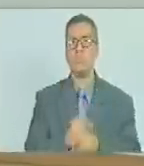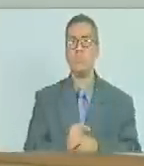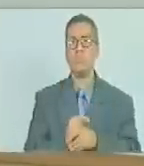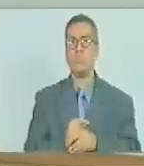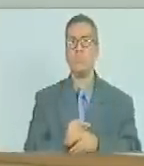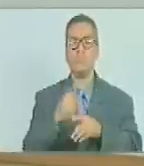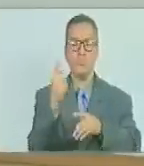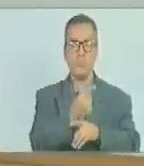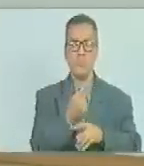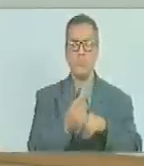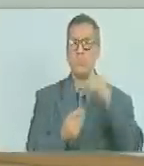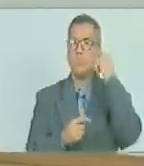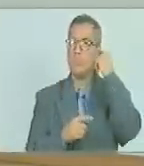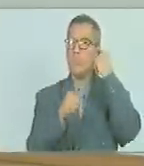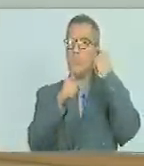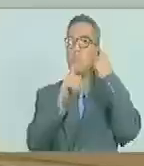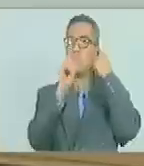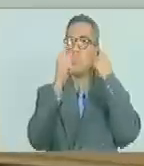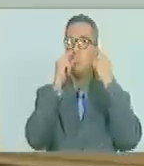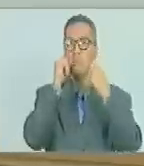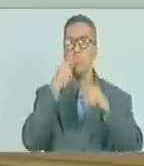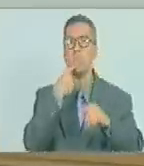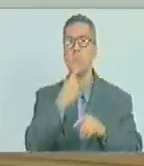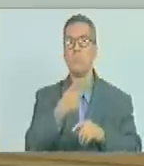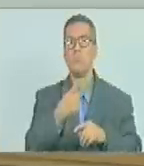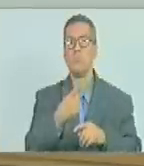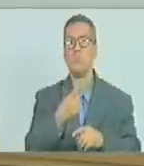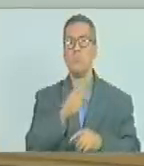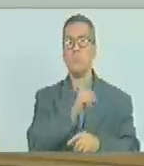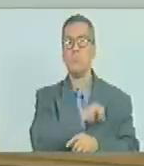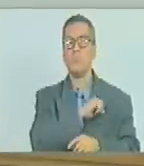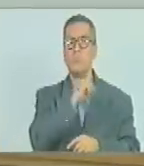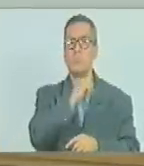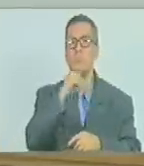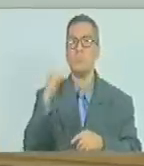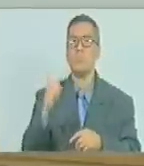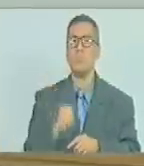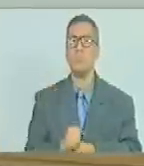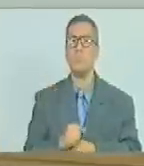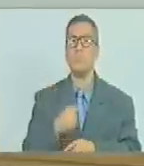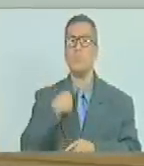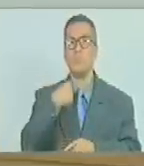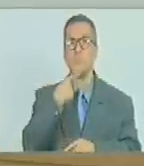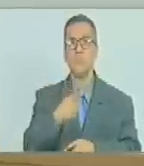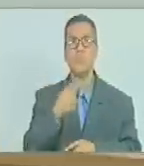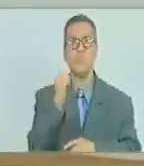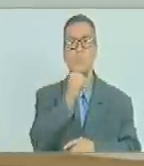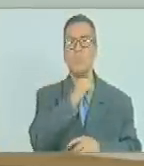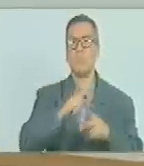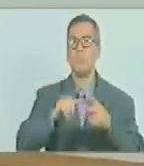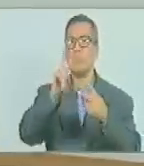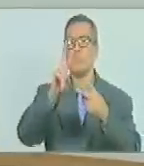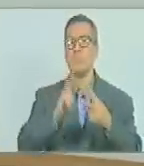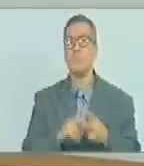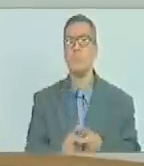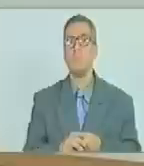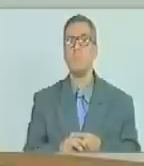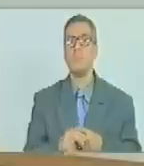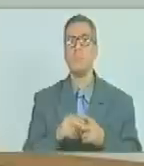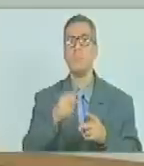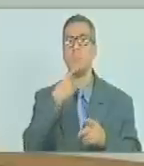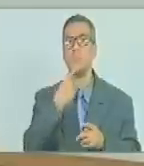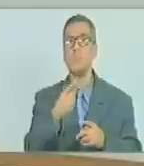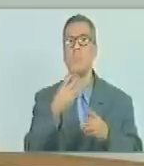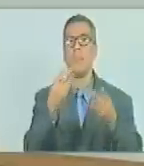ser imputado a una persona que confesó un delito. No está confesando un homicidio ni dos, está